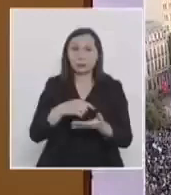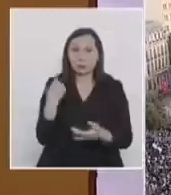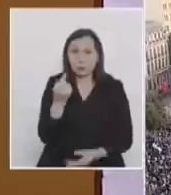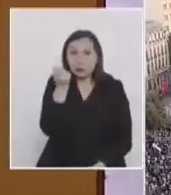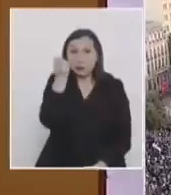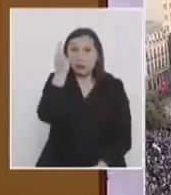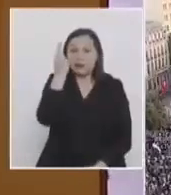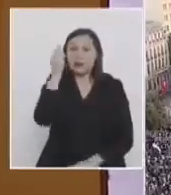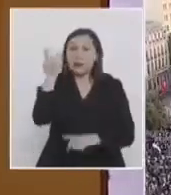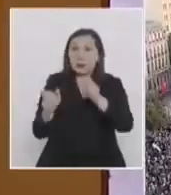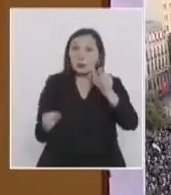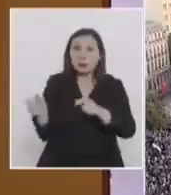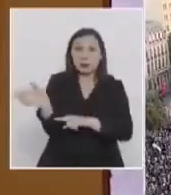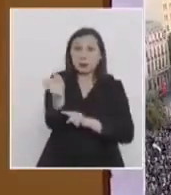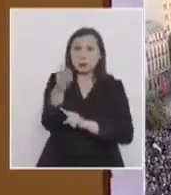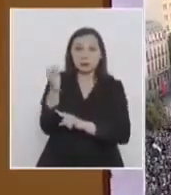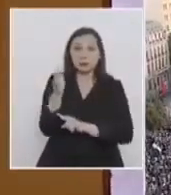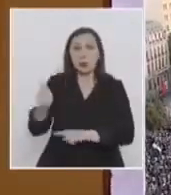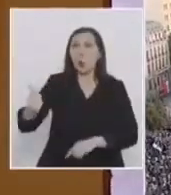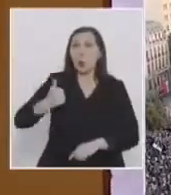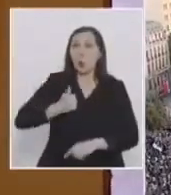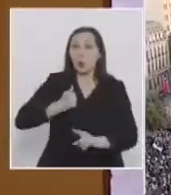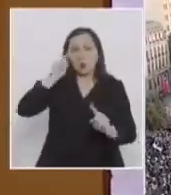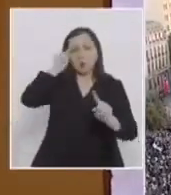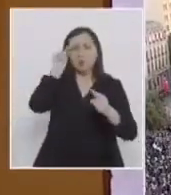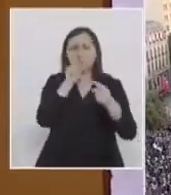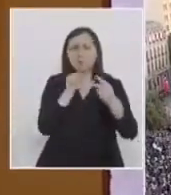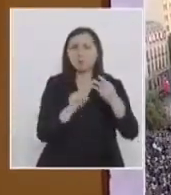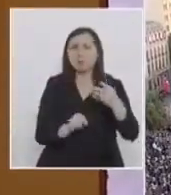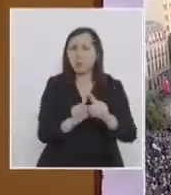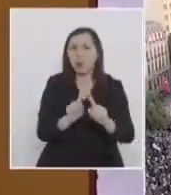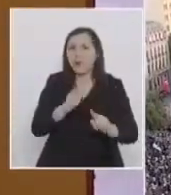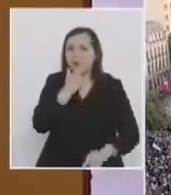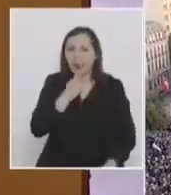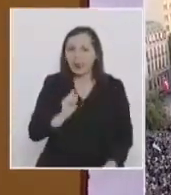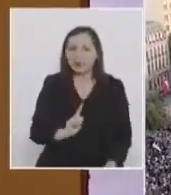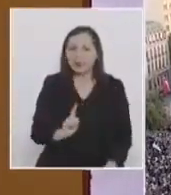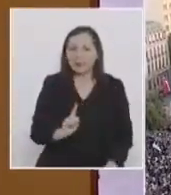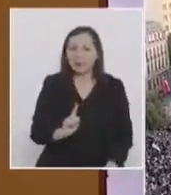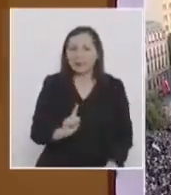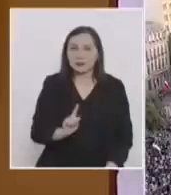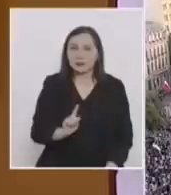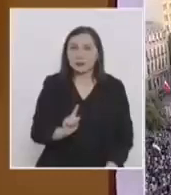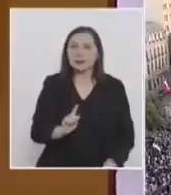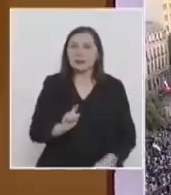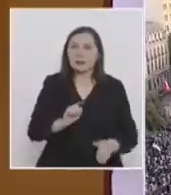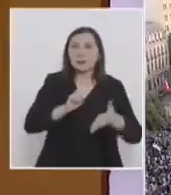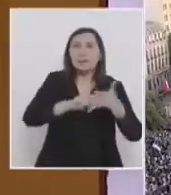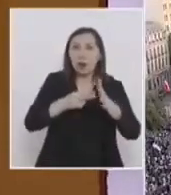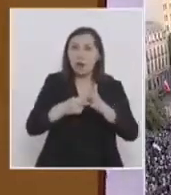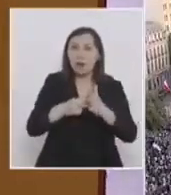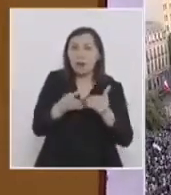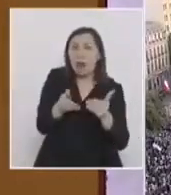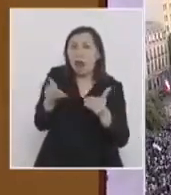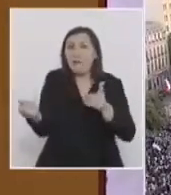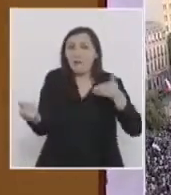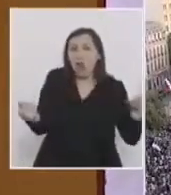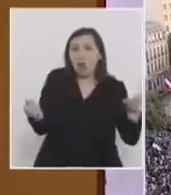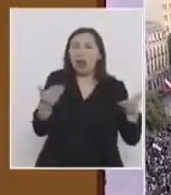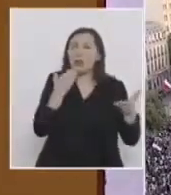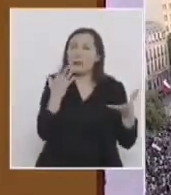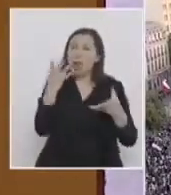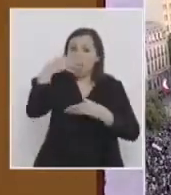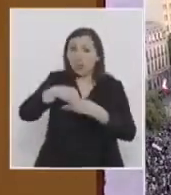Sabemos, compatriotas, que el cumplimiento de nuestras metas no será fácil, que enfrentaremos crisis externas e